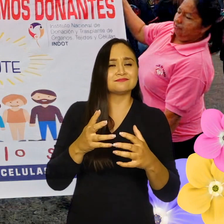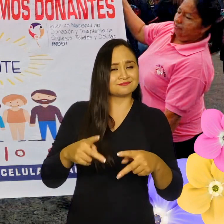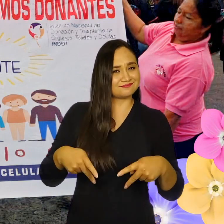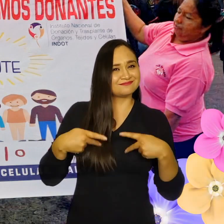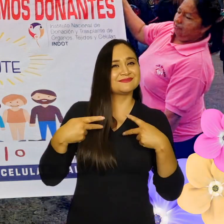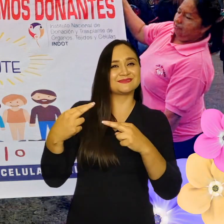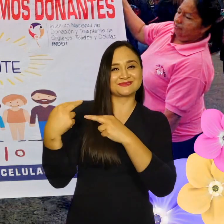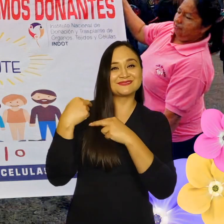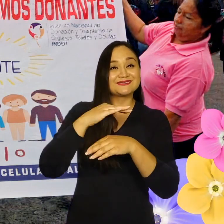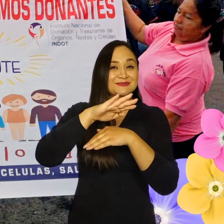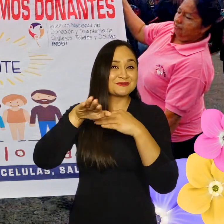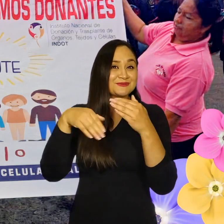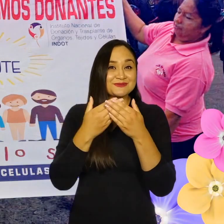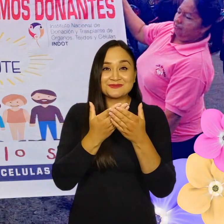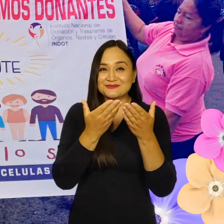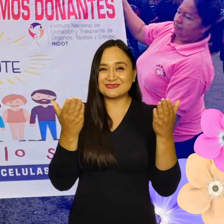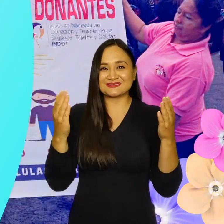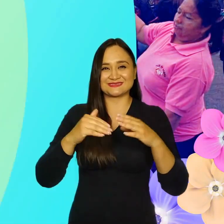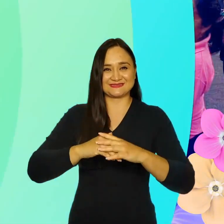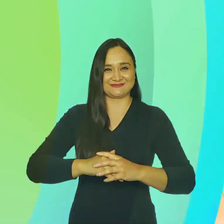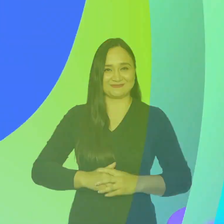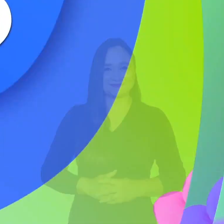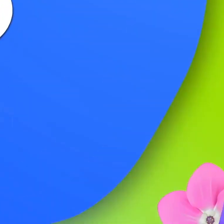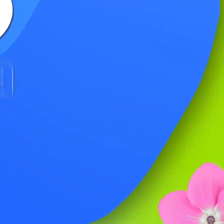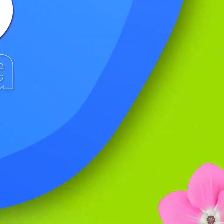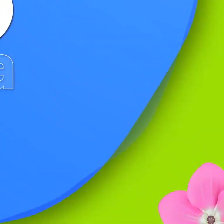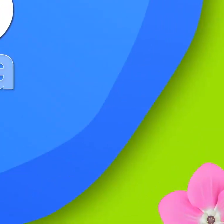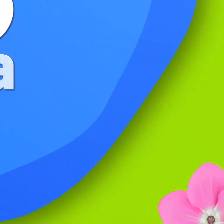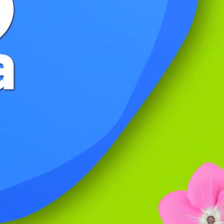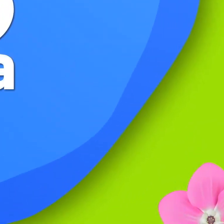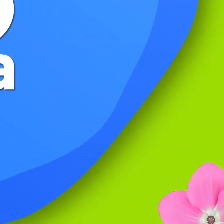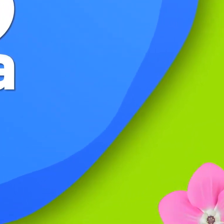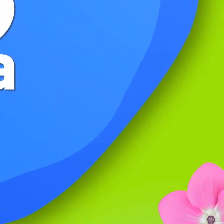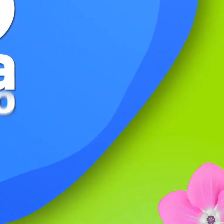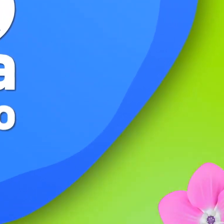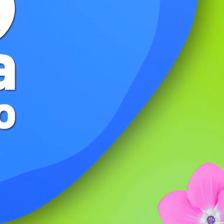vida es una responsabilidad de todas y todos.